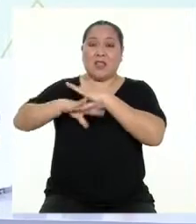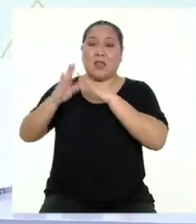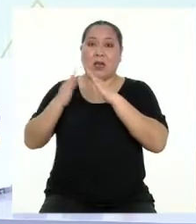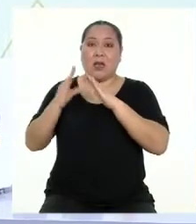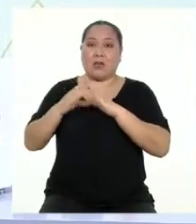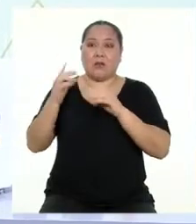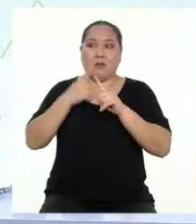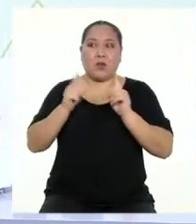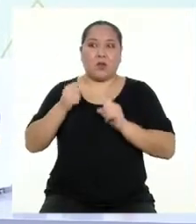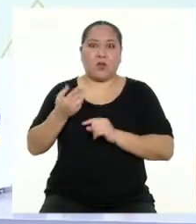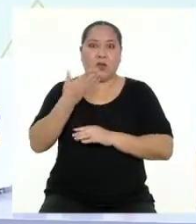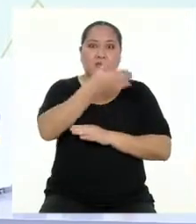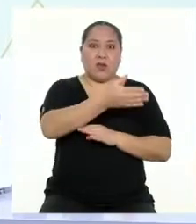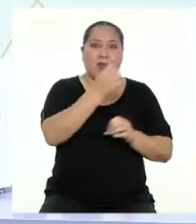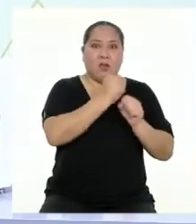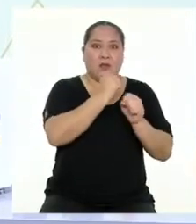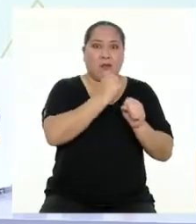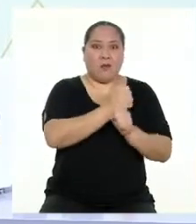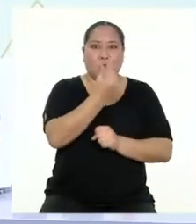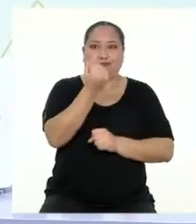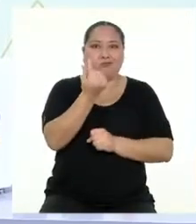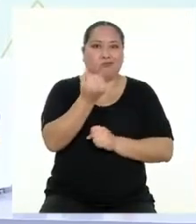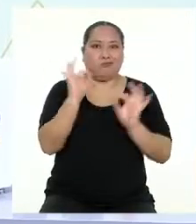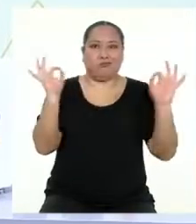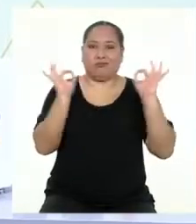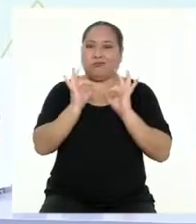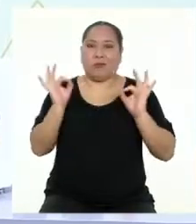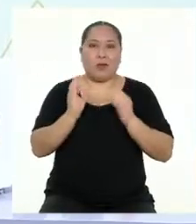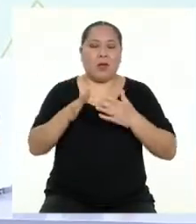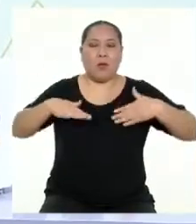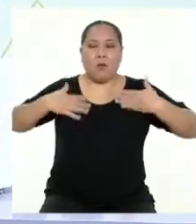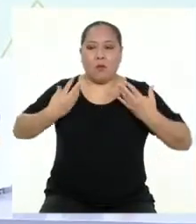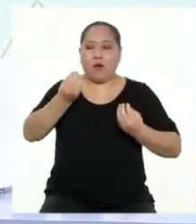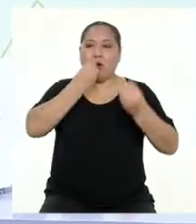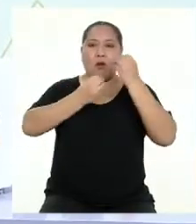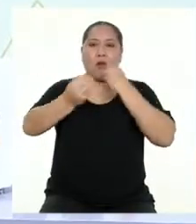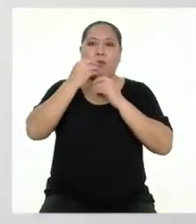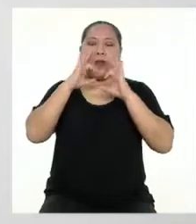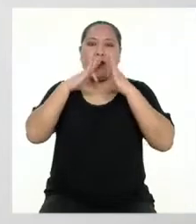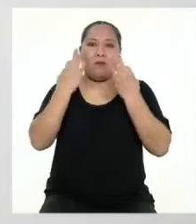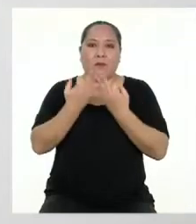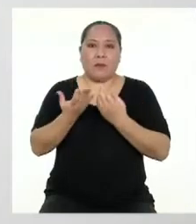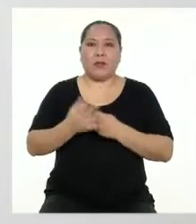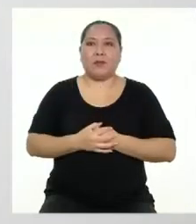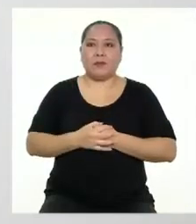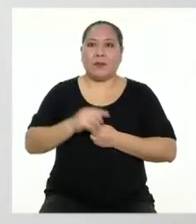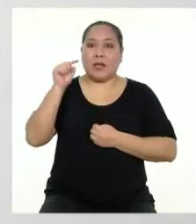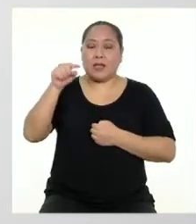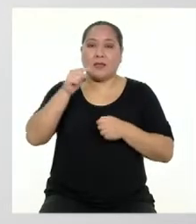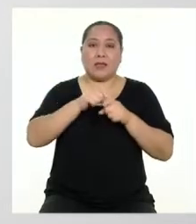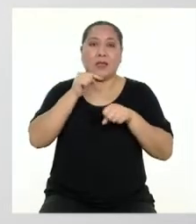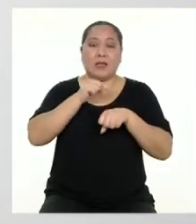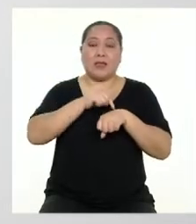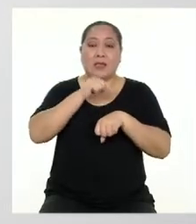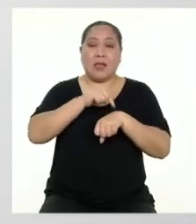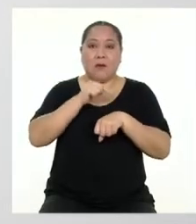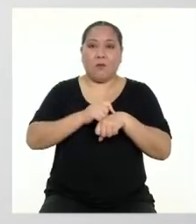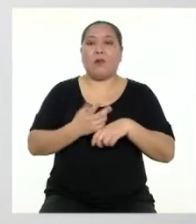no se mueven y no trabajan, no generan los ingresos para poder alimentar a sus familias debidamente. Por eso en estos tiempos de pandemia